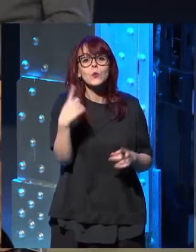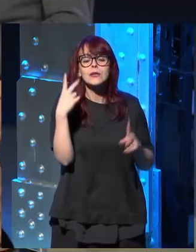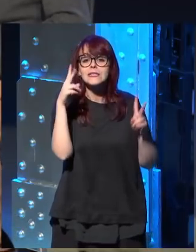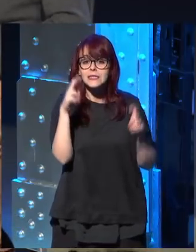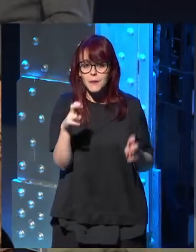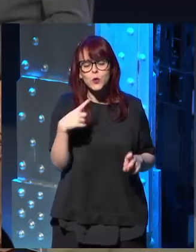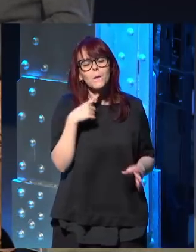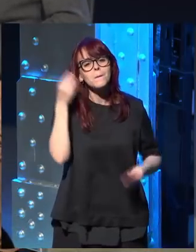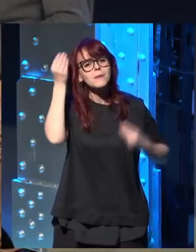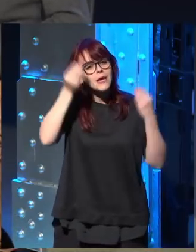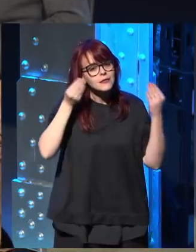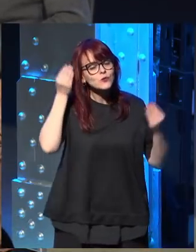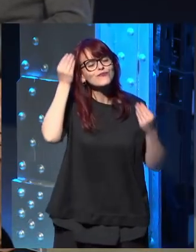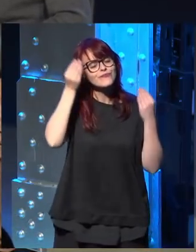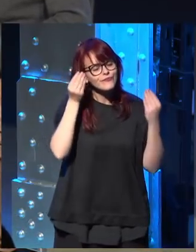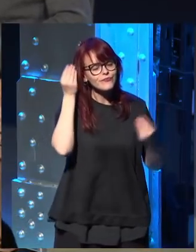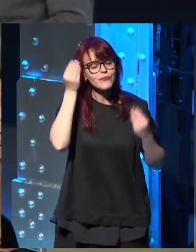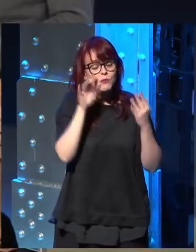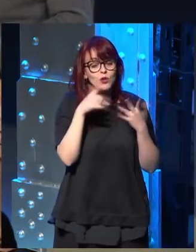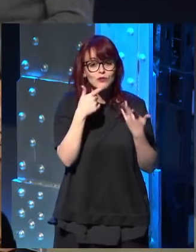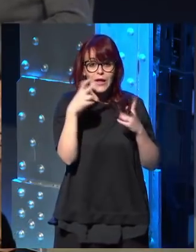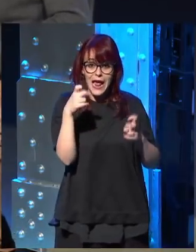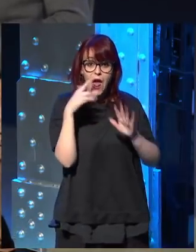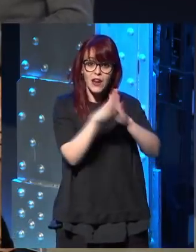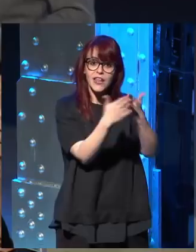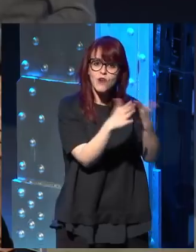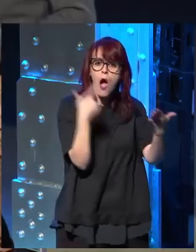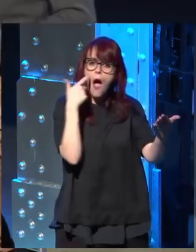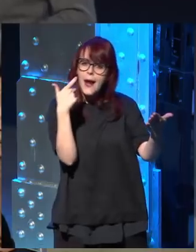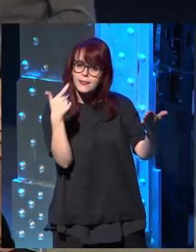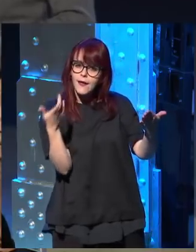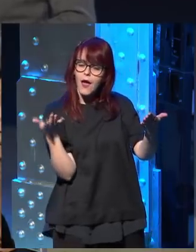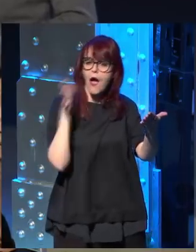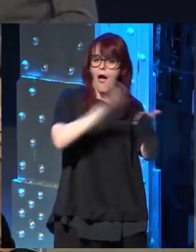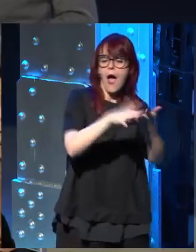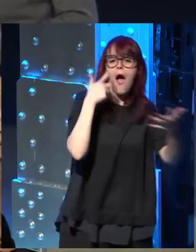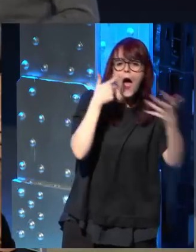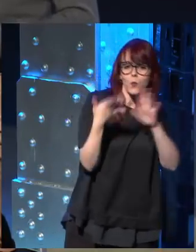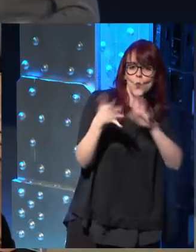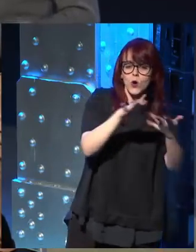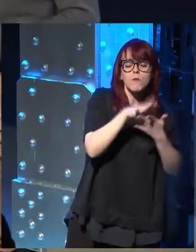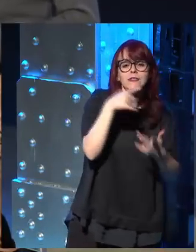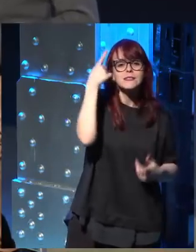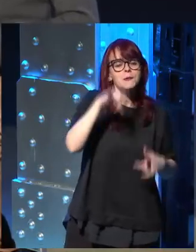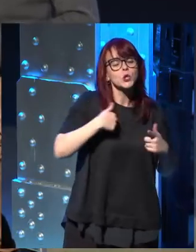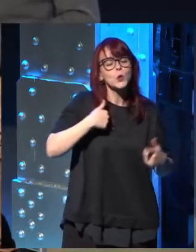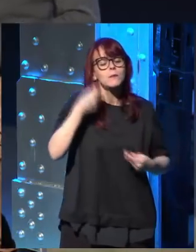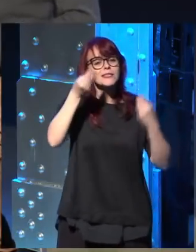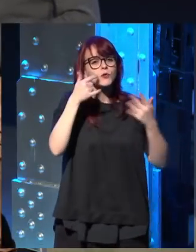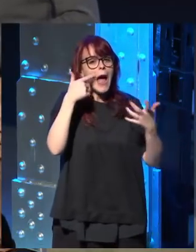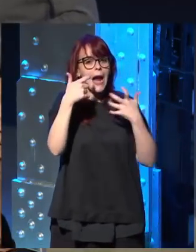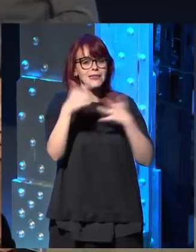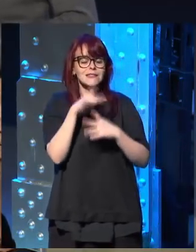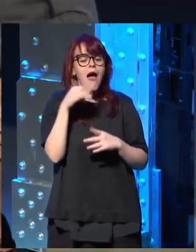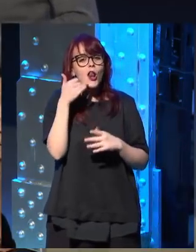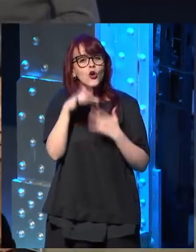en la que yo pienso mucho y que por eso está tan presente el arte en el libro. Cuando tú piensas el arte, piensa muchas veces en el arte como algo que contemplas